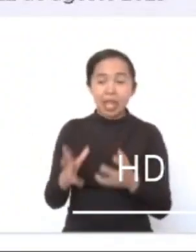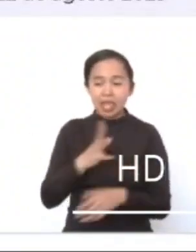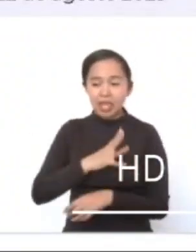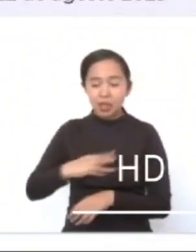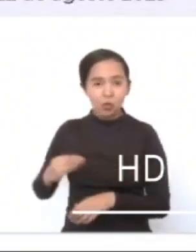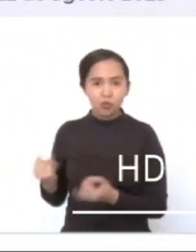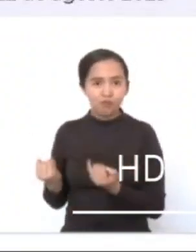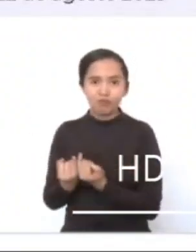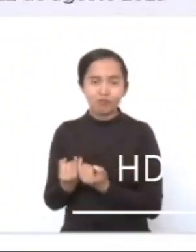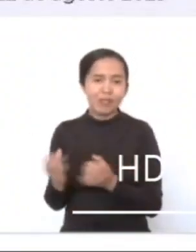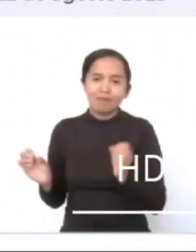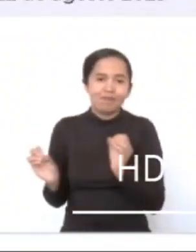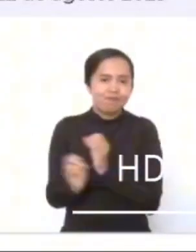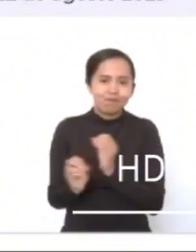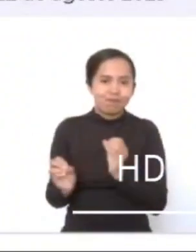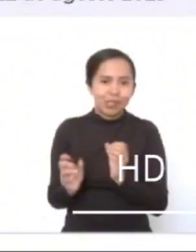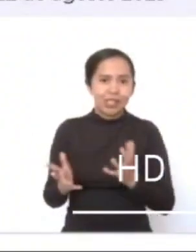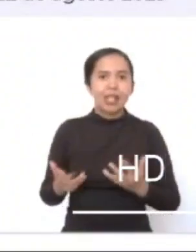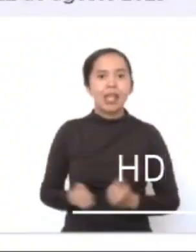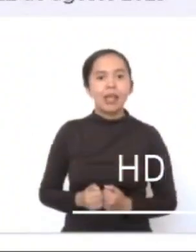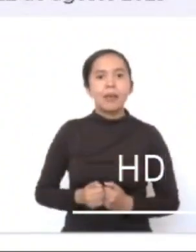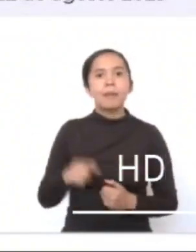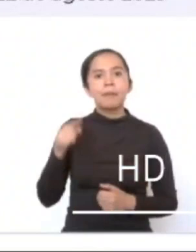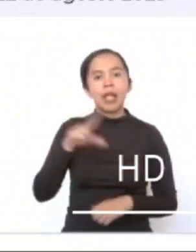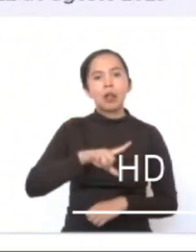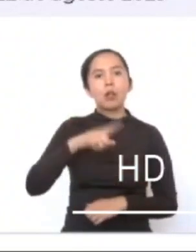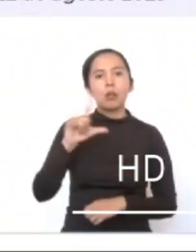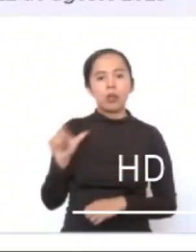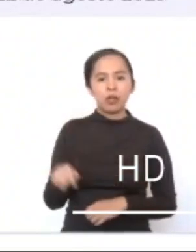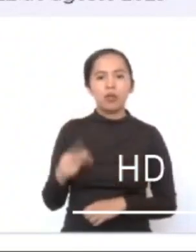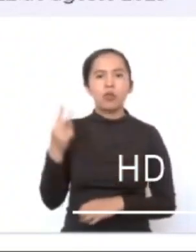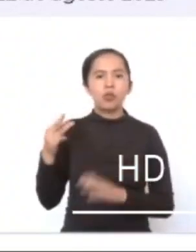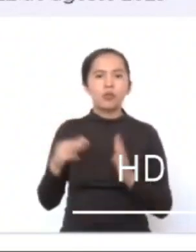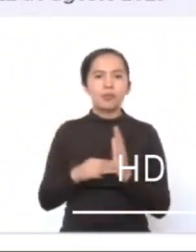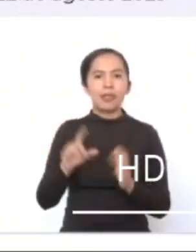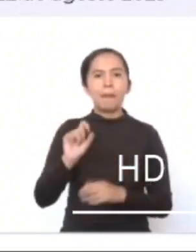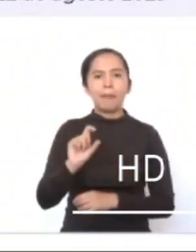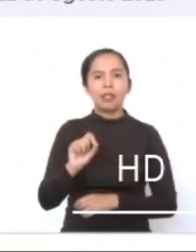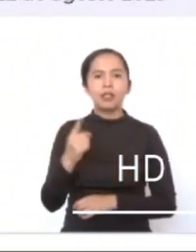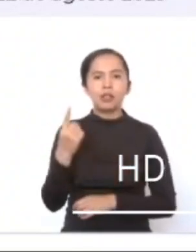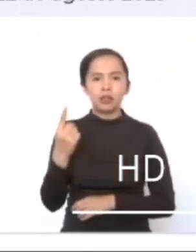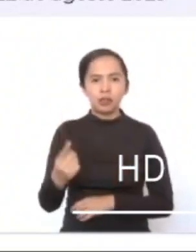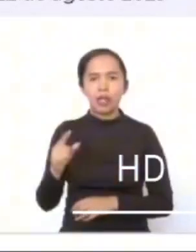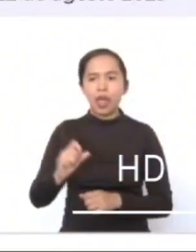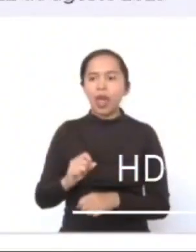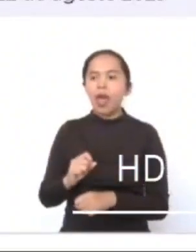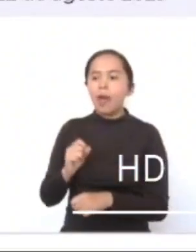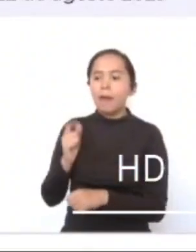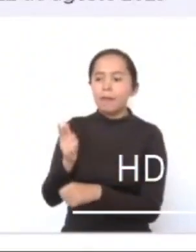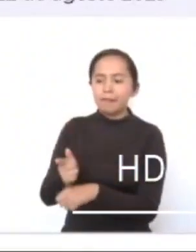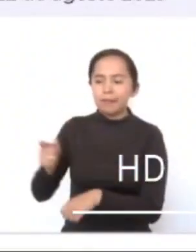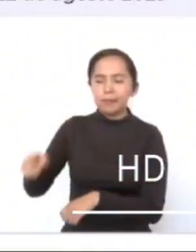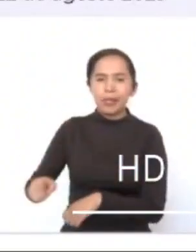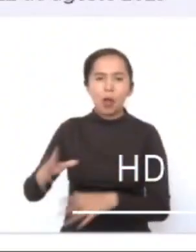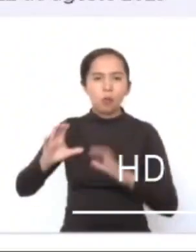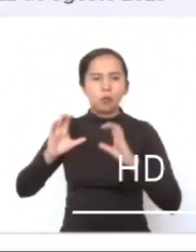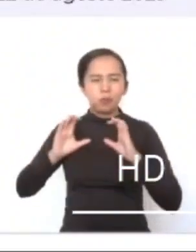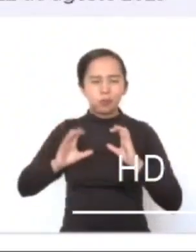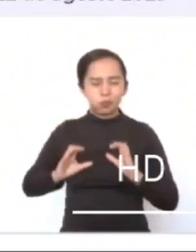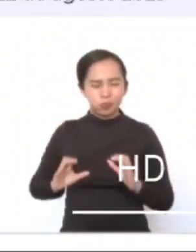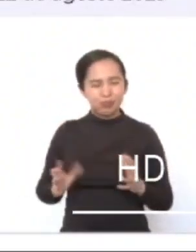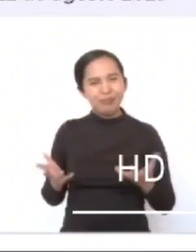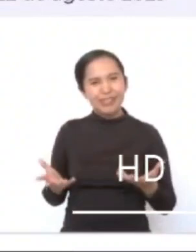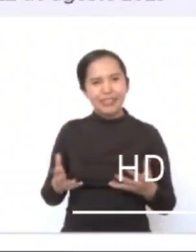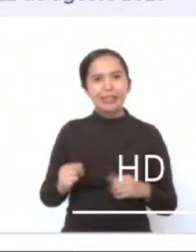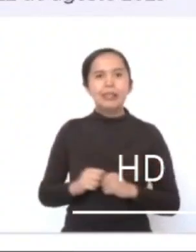víctima. En el año de 2021, los restos de la víctima fueron encontrados, por lo cual obtuvimos